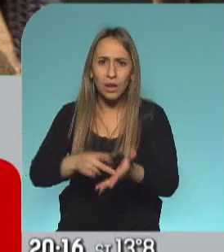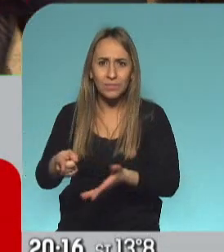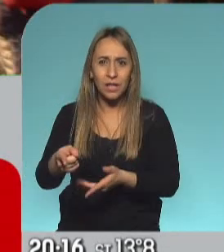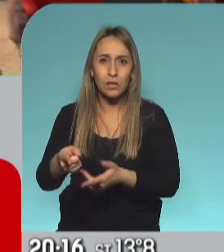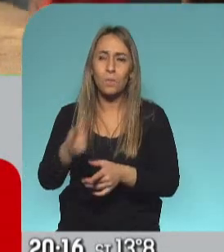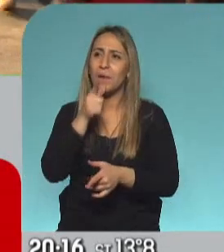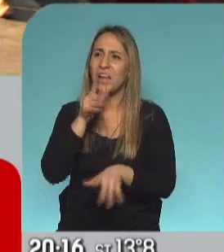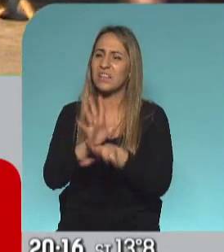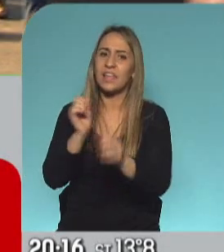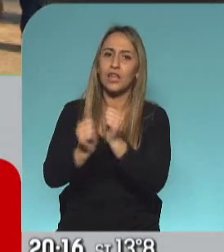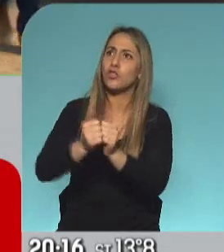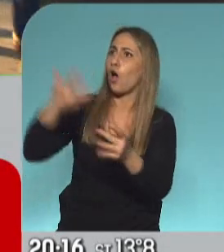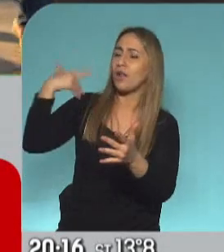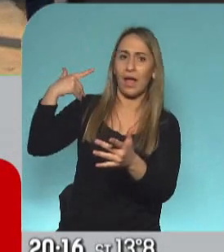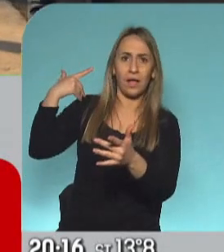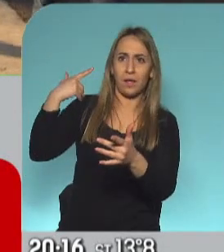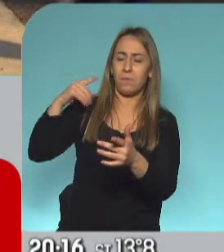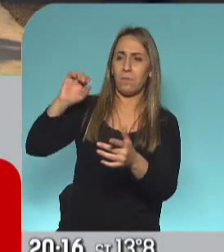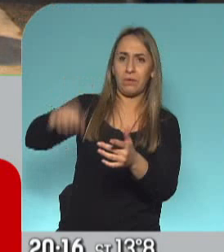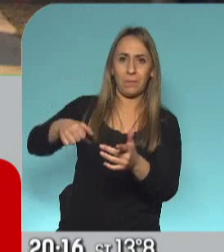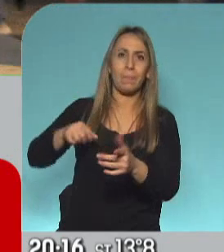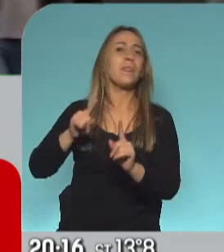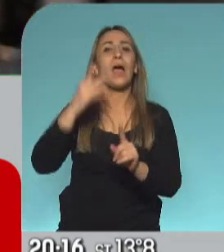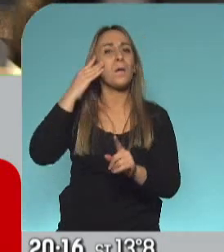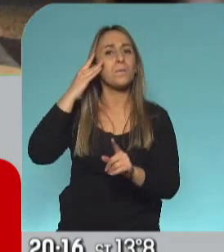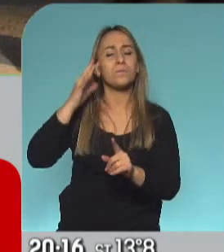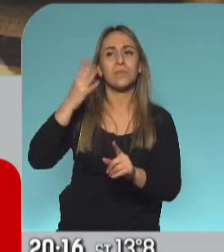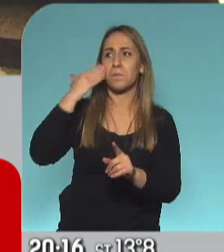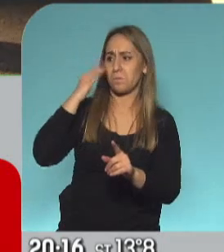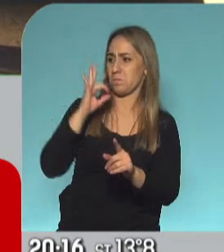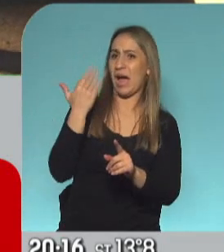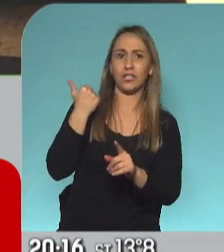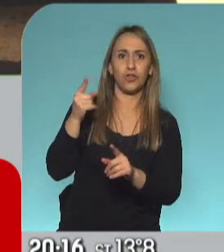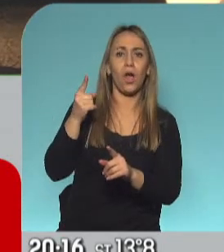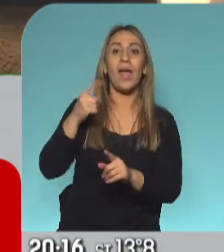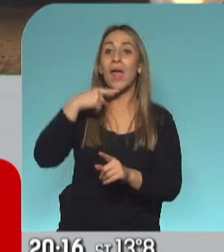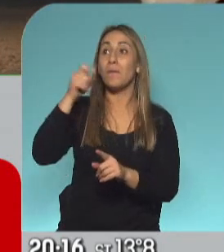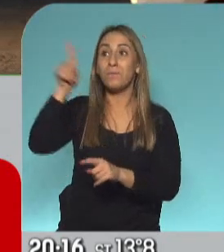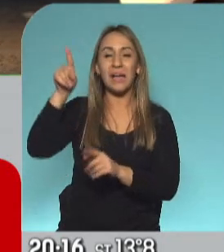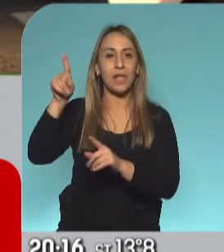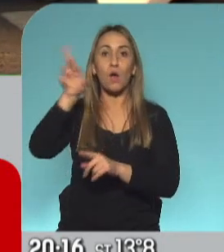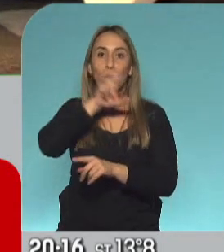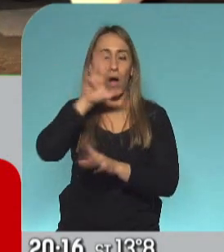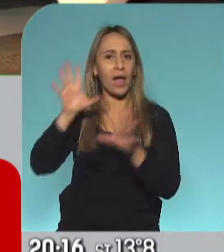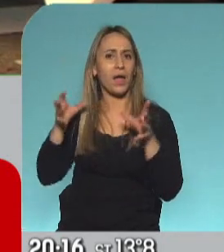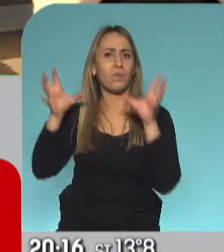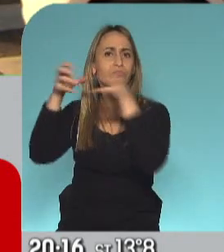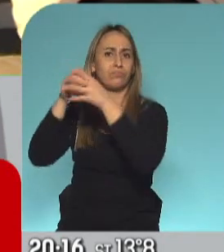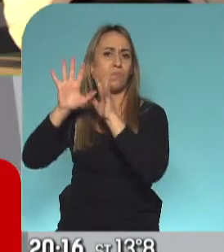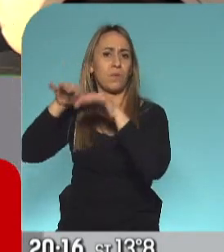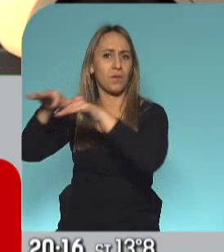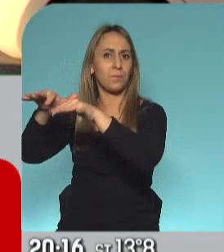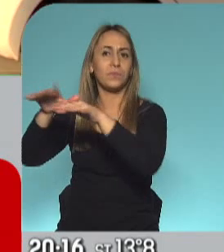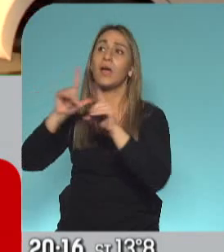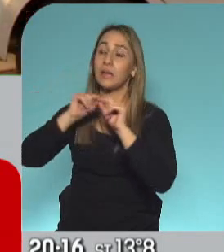historia, replican un hecho que ocurrió en marzo en España, cuando todas las mujeres se juntaron reclamando por algo que